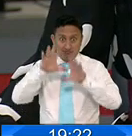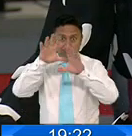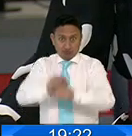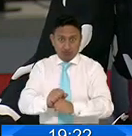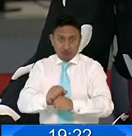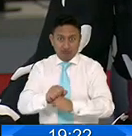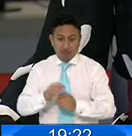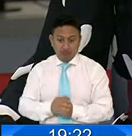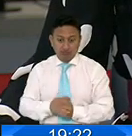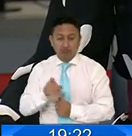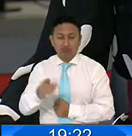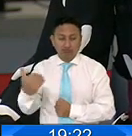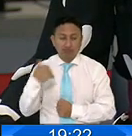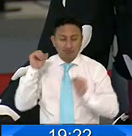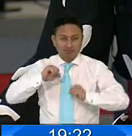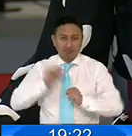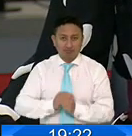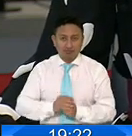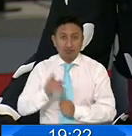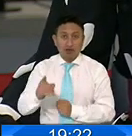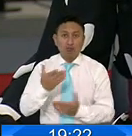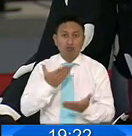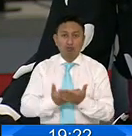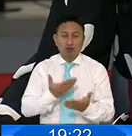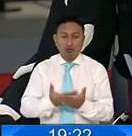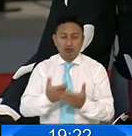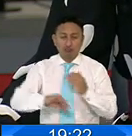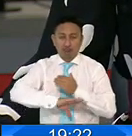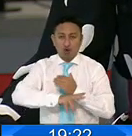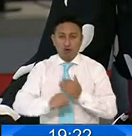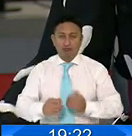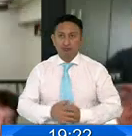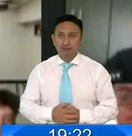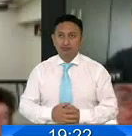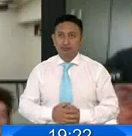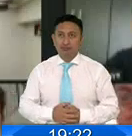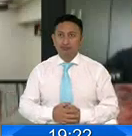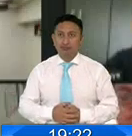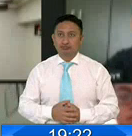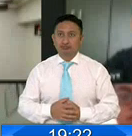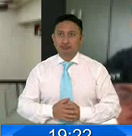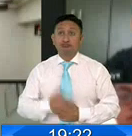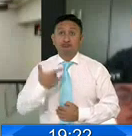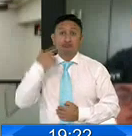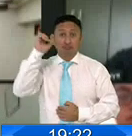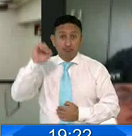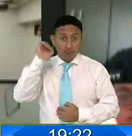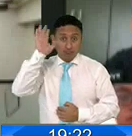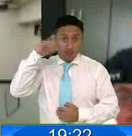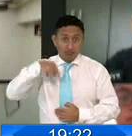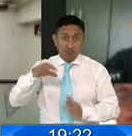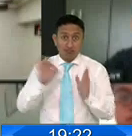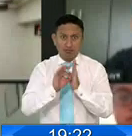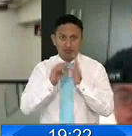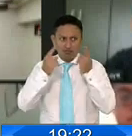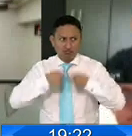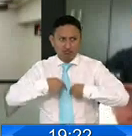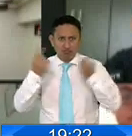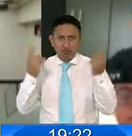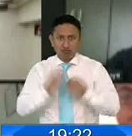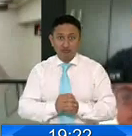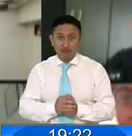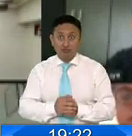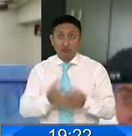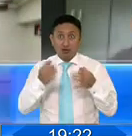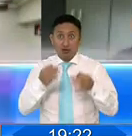hecho. En su poder se hallaron las evidencias del atraco. El video se viralizó a través de redes sociales. Es